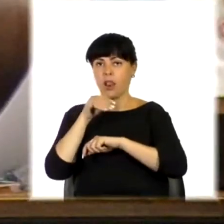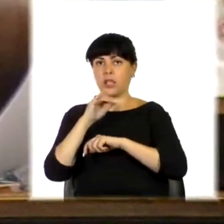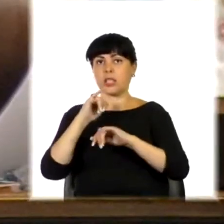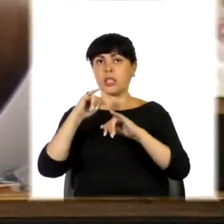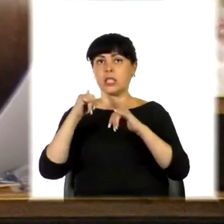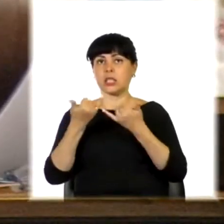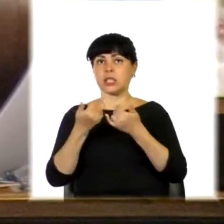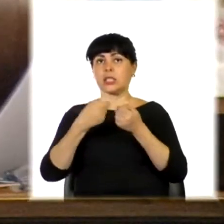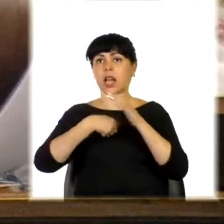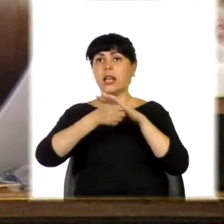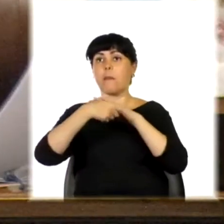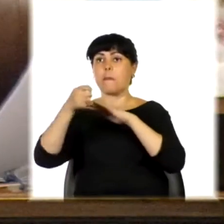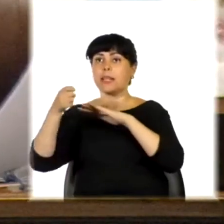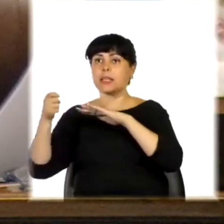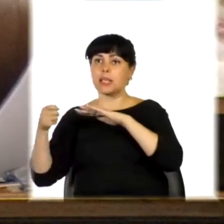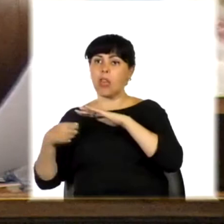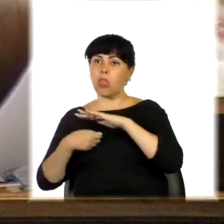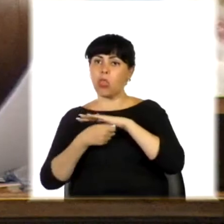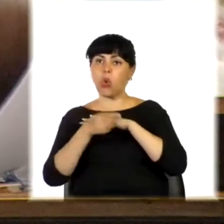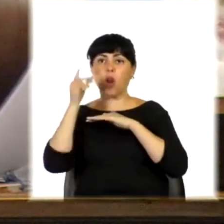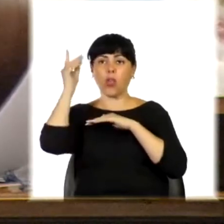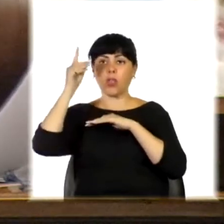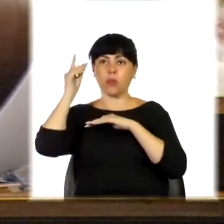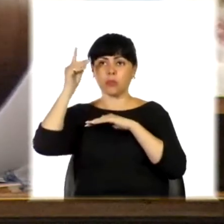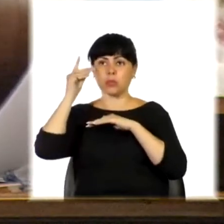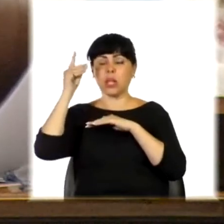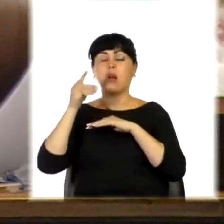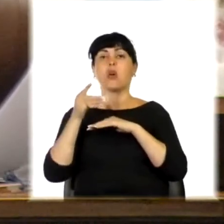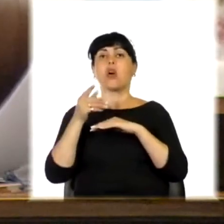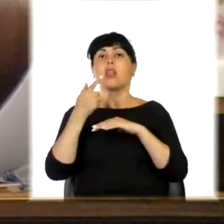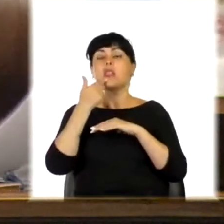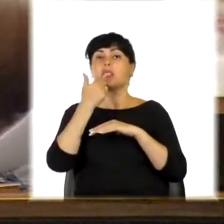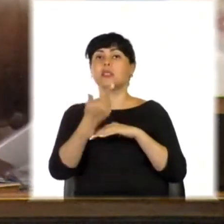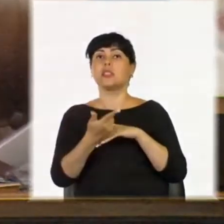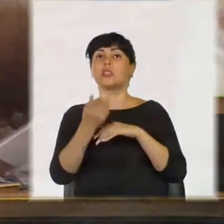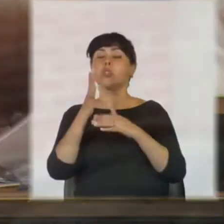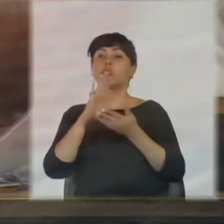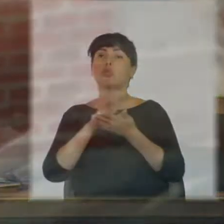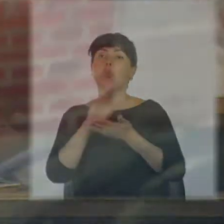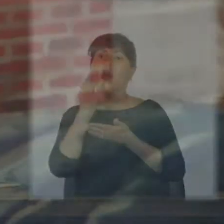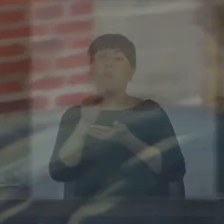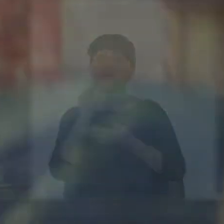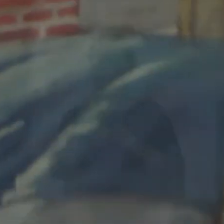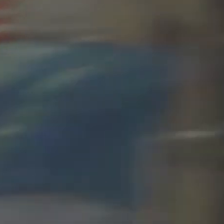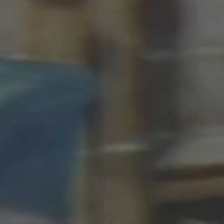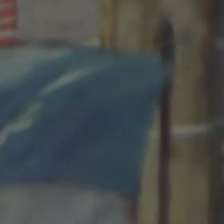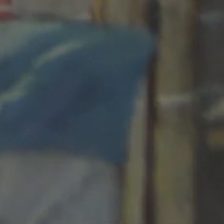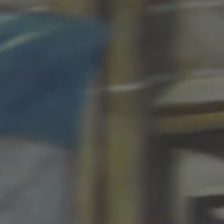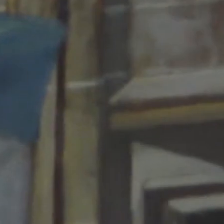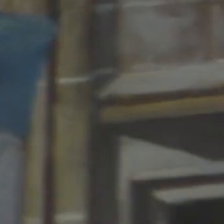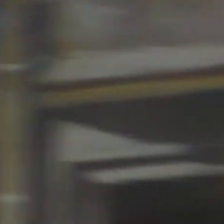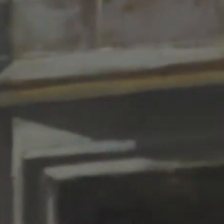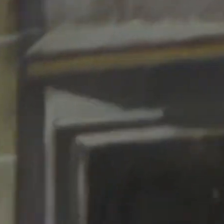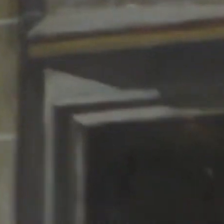repartiendo los señores y señoras legisladoras atendiendo a una sugerencia realizada por el tribunal de cuentas cuando